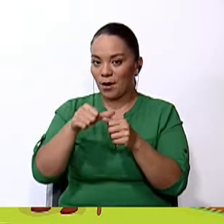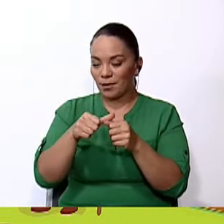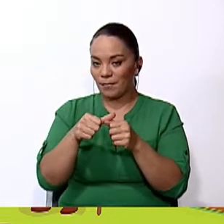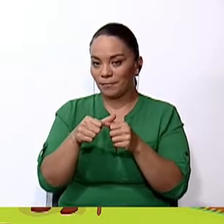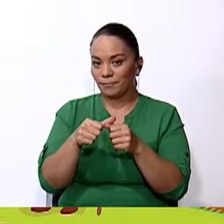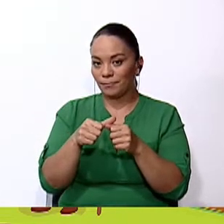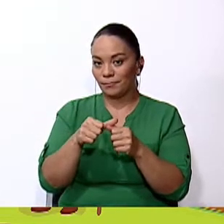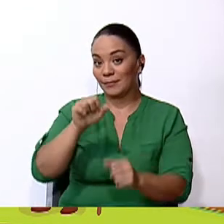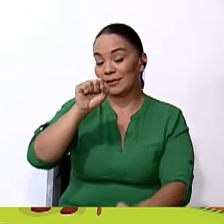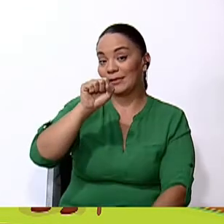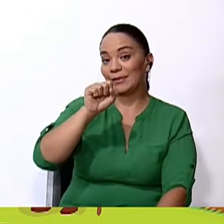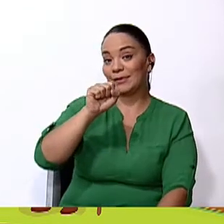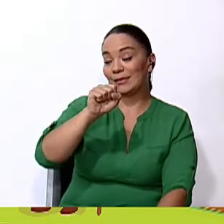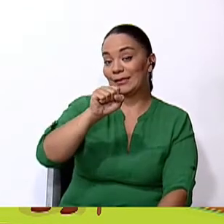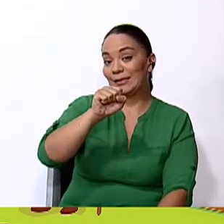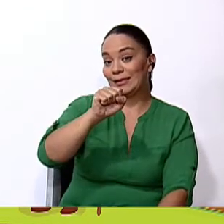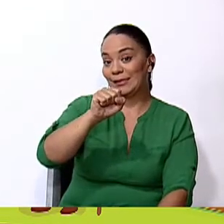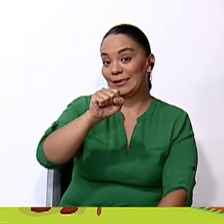la